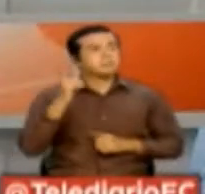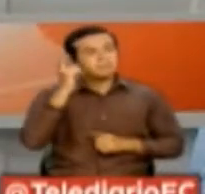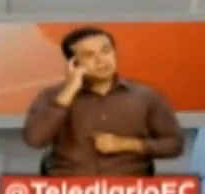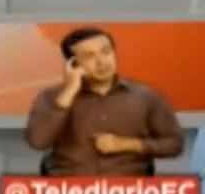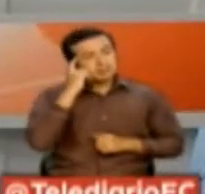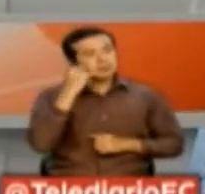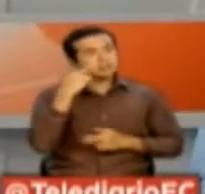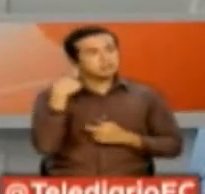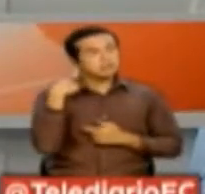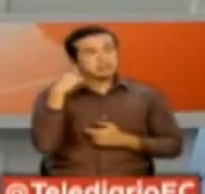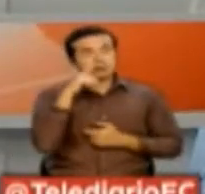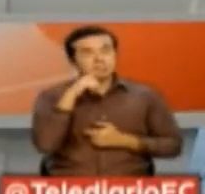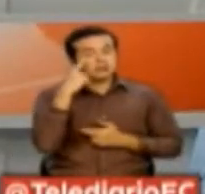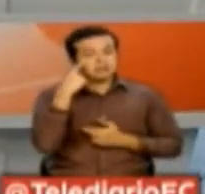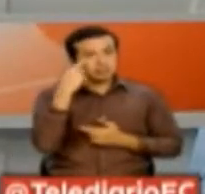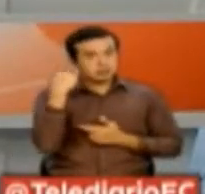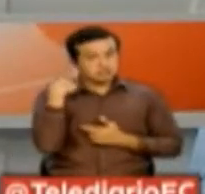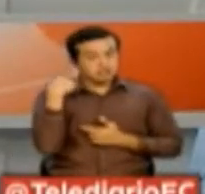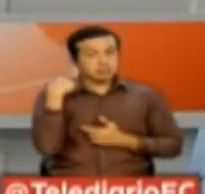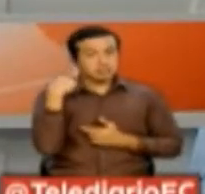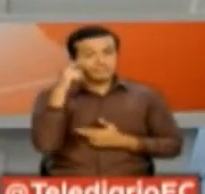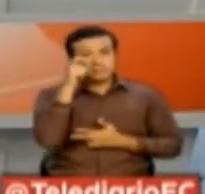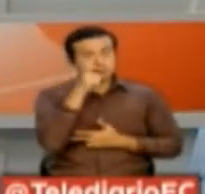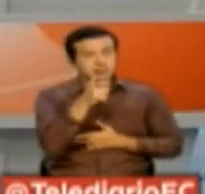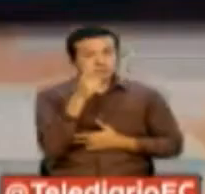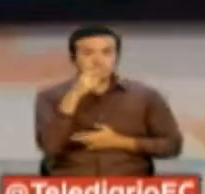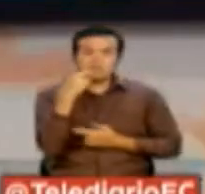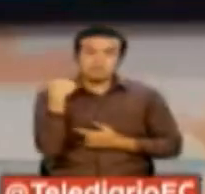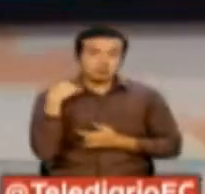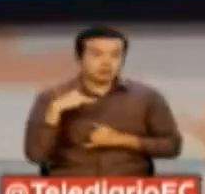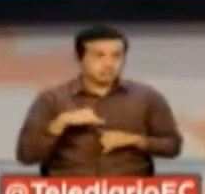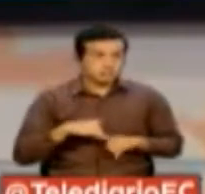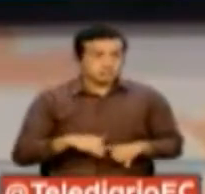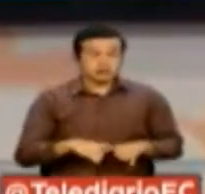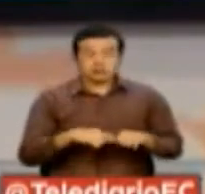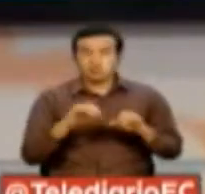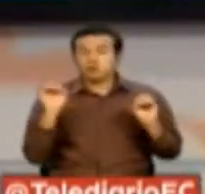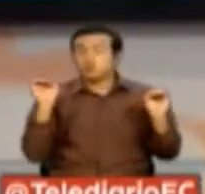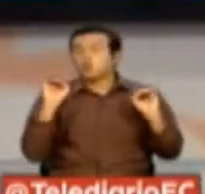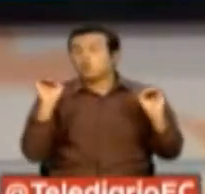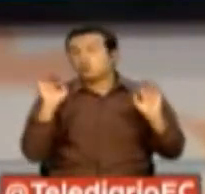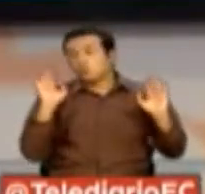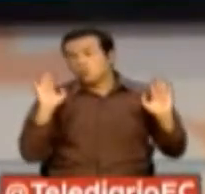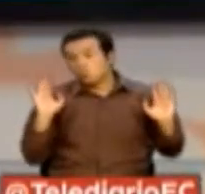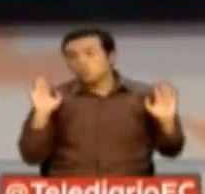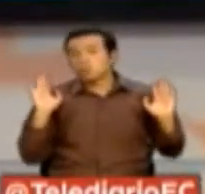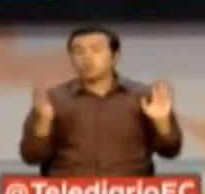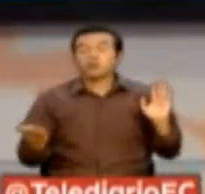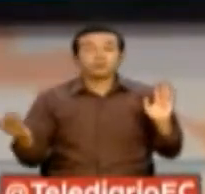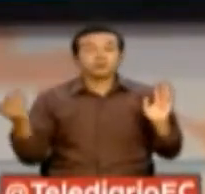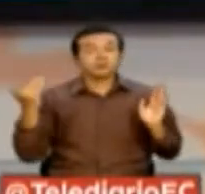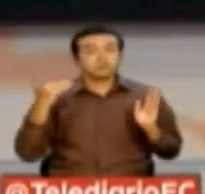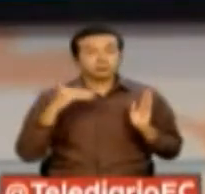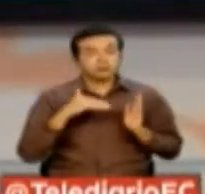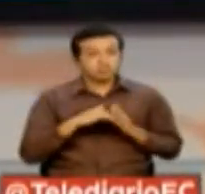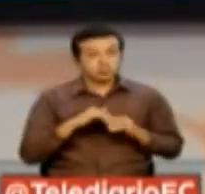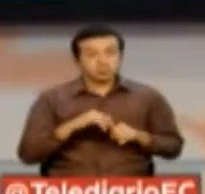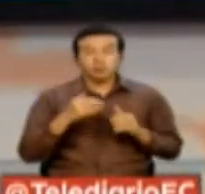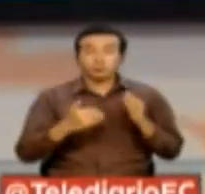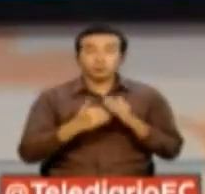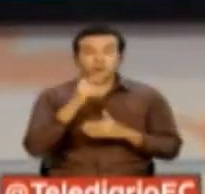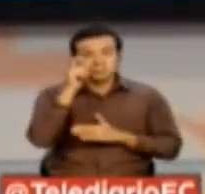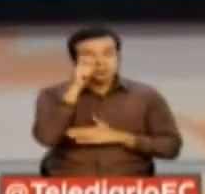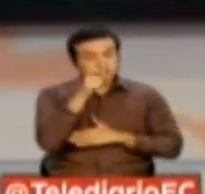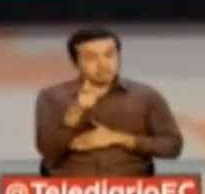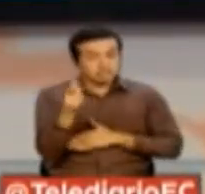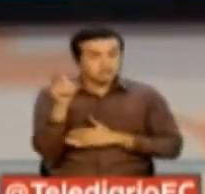que dependerá de que el fiscal entienda bien todo este problema y que el nuevo el nuevo fiscal si